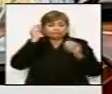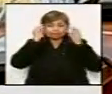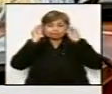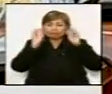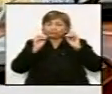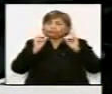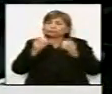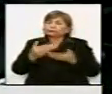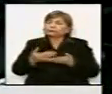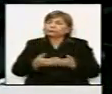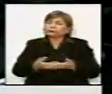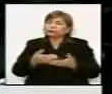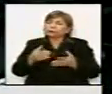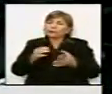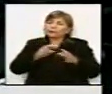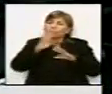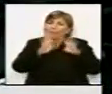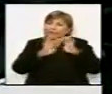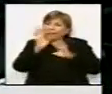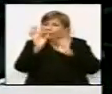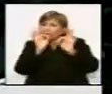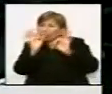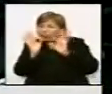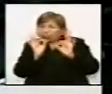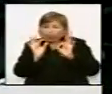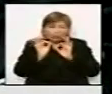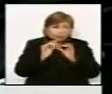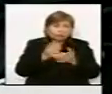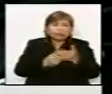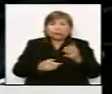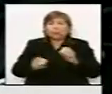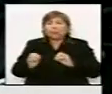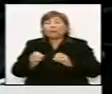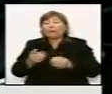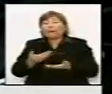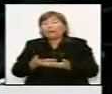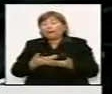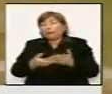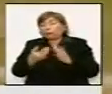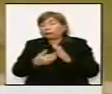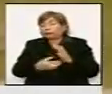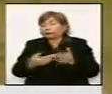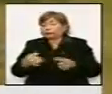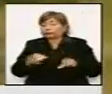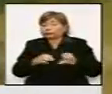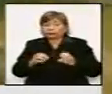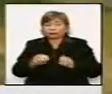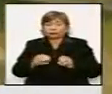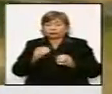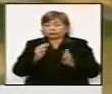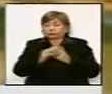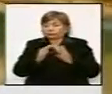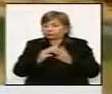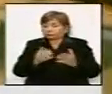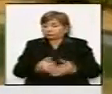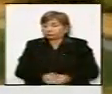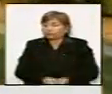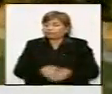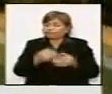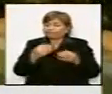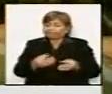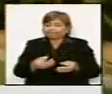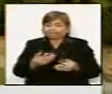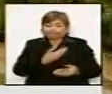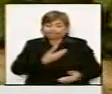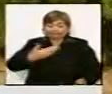debe primero elaborar un mapeo para determinar la propiedad registral de los predios que son ocupados por los asentamientos humanos para determinar